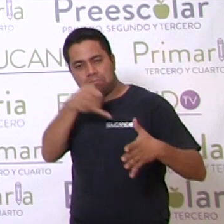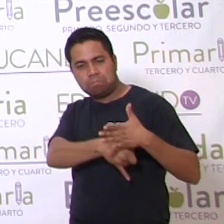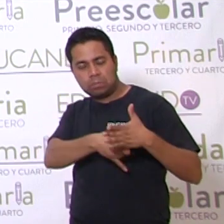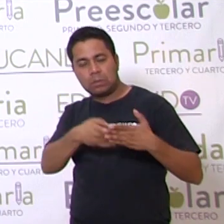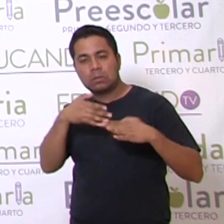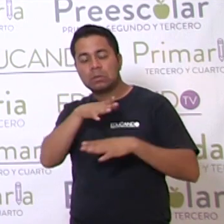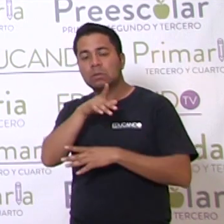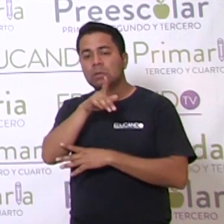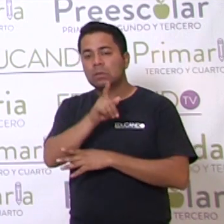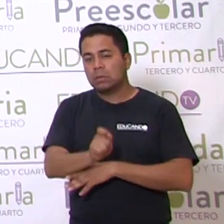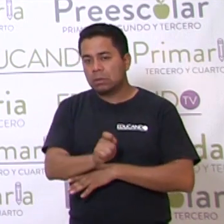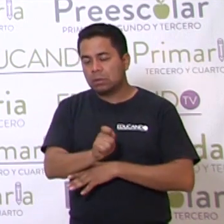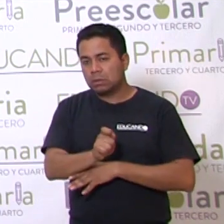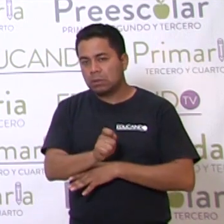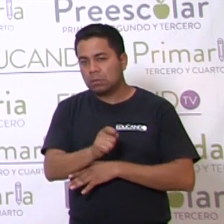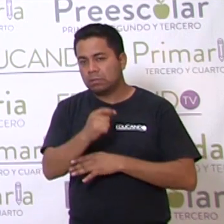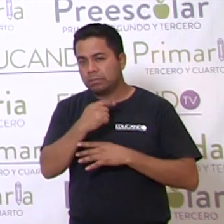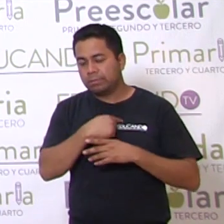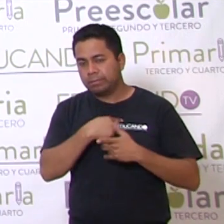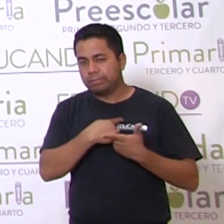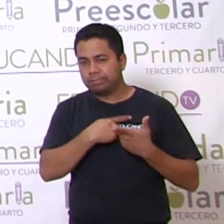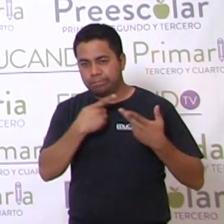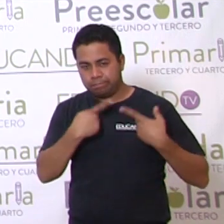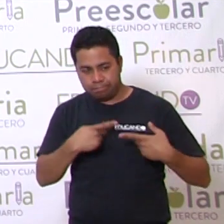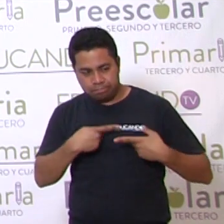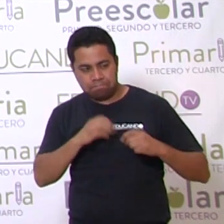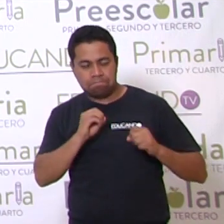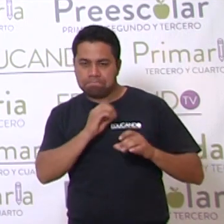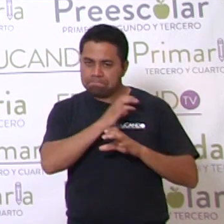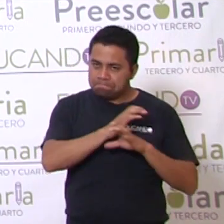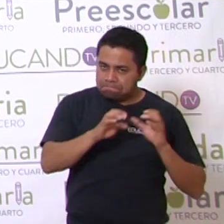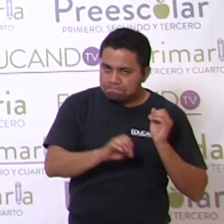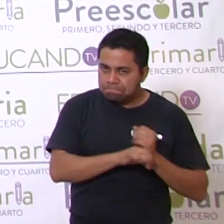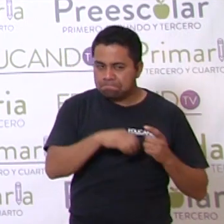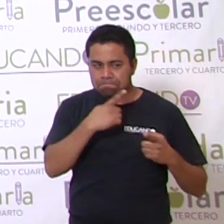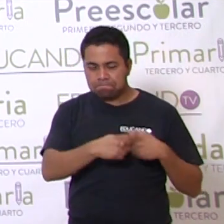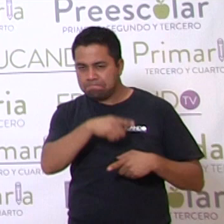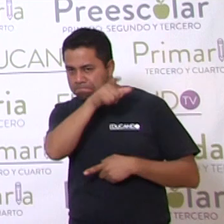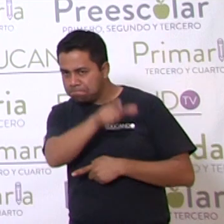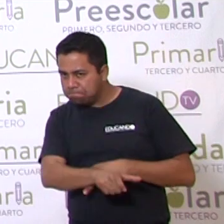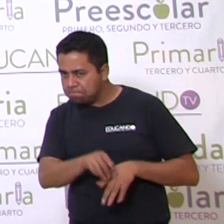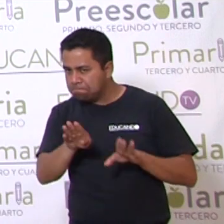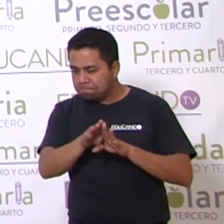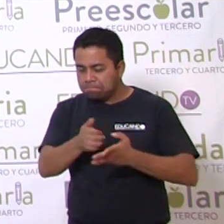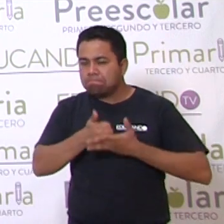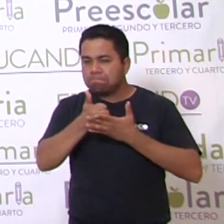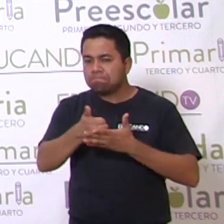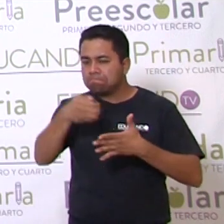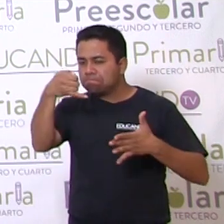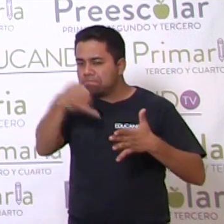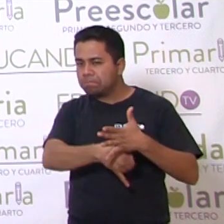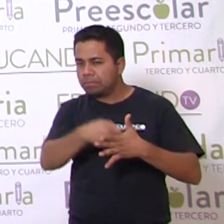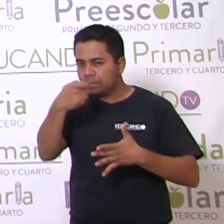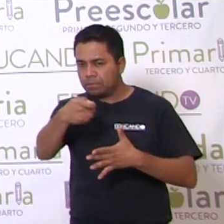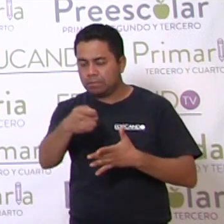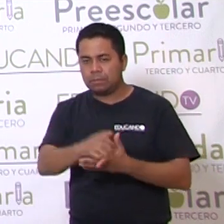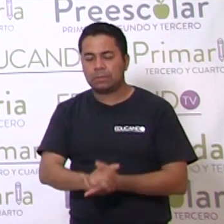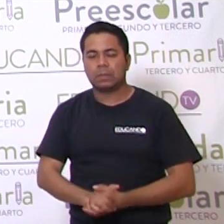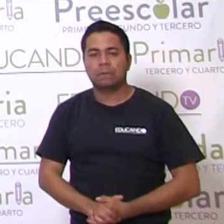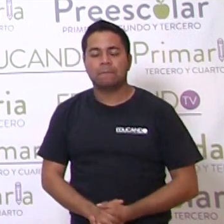específica de lo que es nuestro sustantivo, de lo que es nuestro sujeto. ¿Correcto? Ahora,